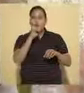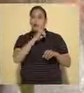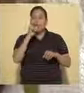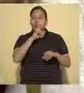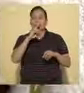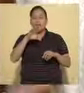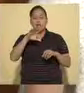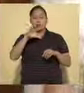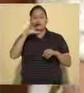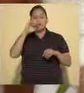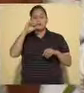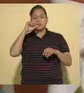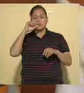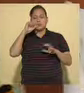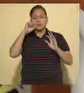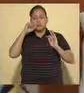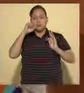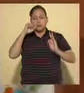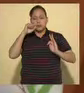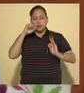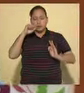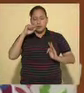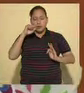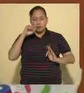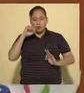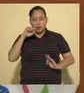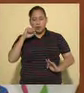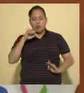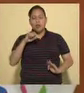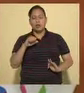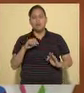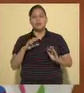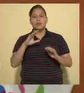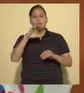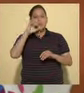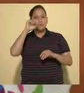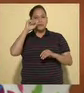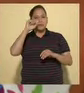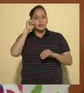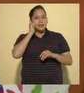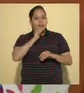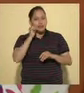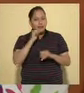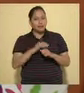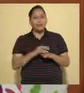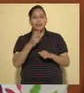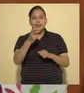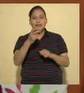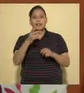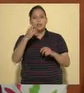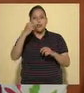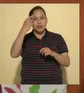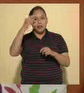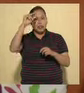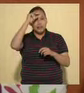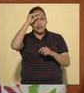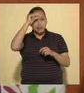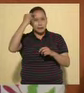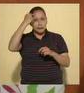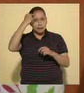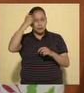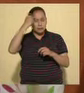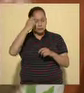muy profunda, relajación de todos los músculos y de inmediato viajar al intelecto y